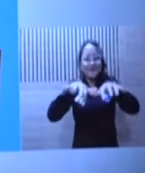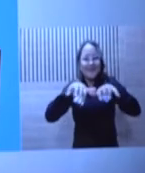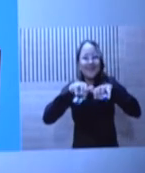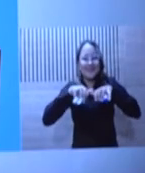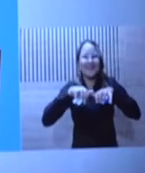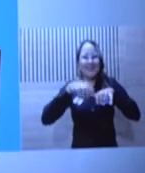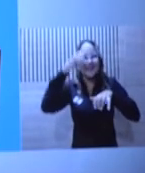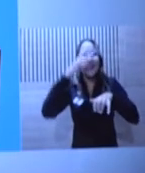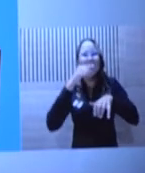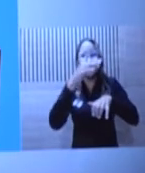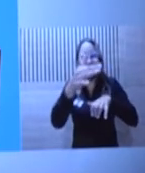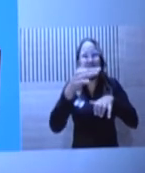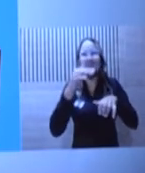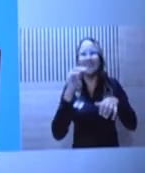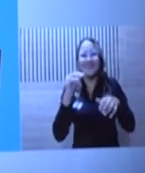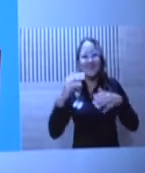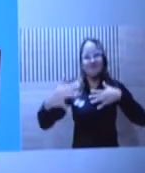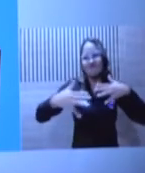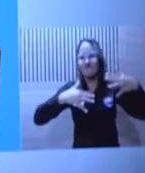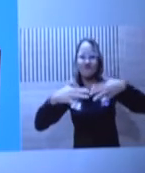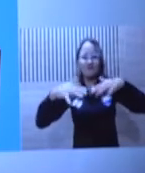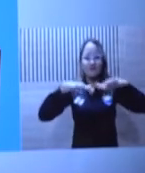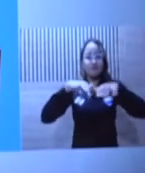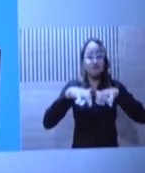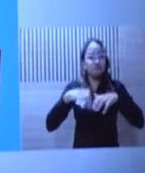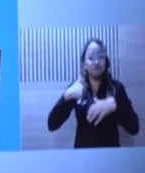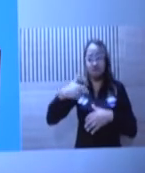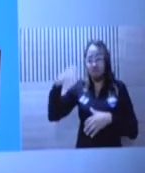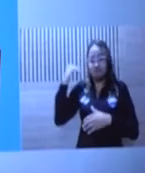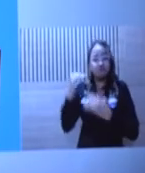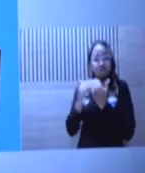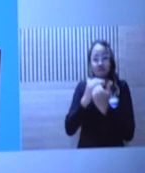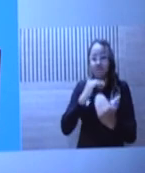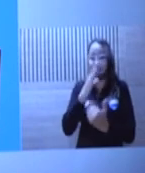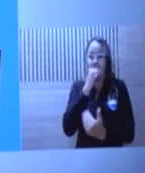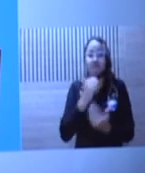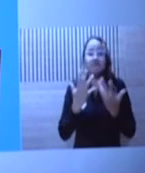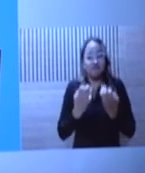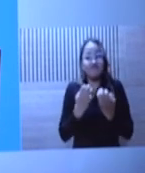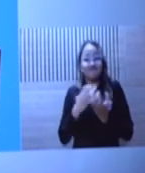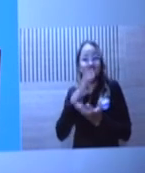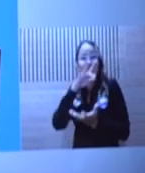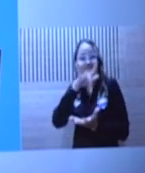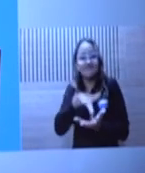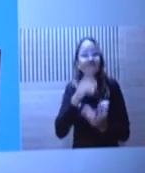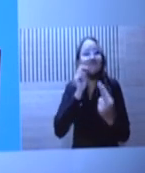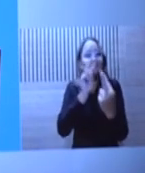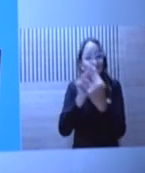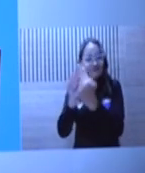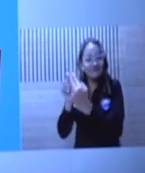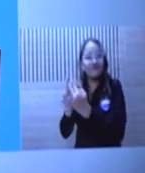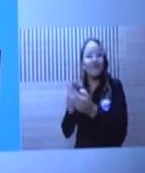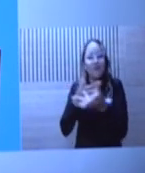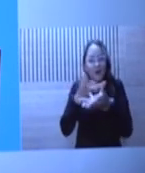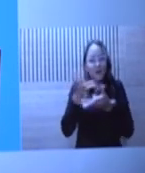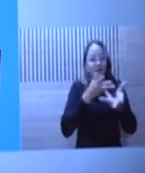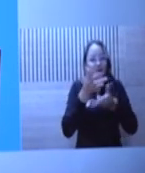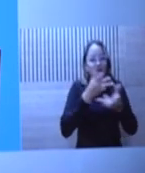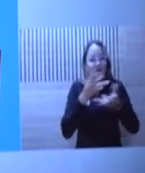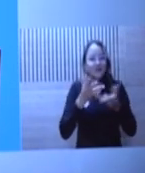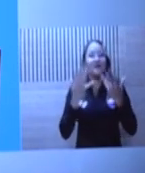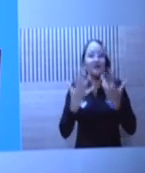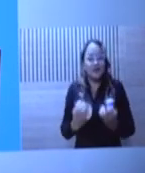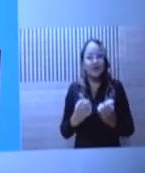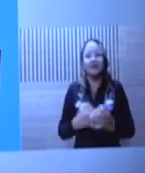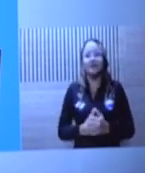a nada ni siquiera su inauguración no lo conoc conocíamos ahora queremos solo conocerlo sino apropiar del buen sentido y llenarlo de nuestros eventos tenemos